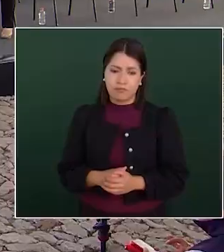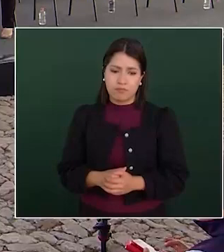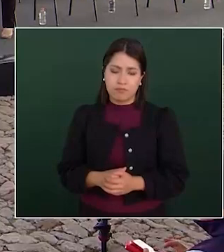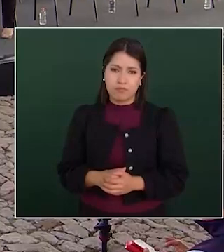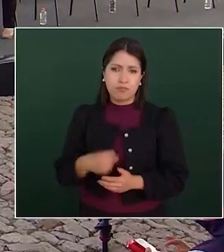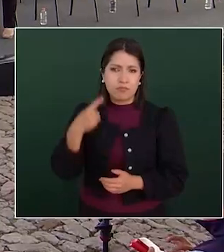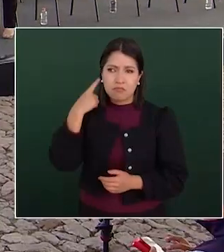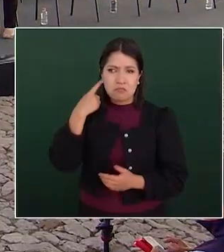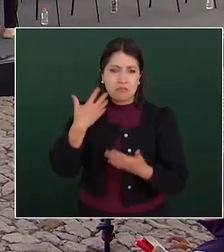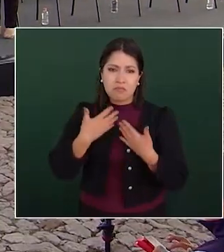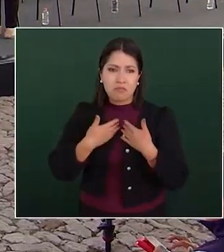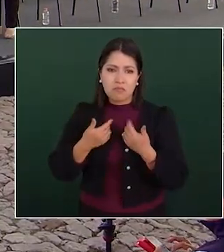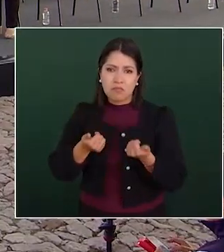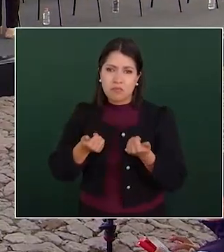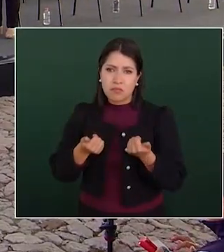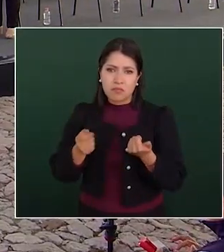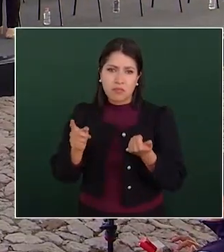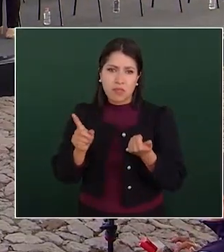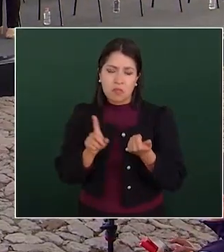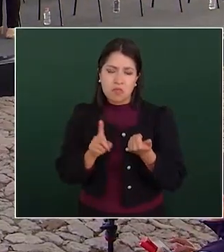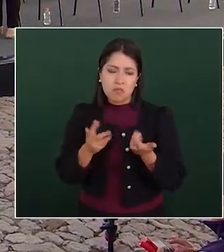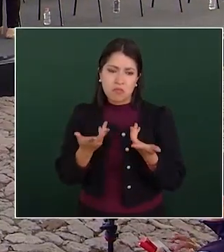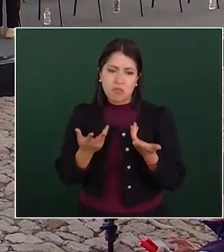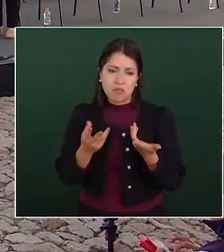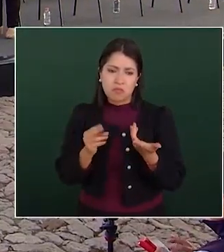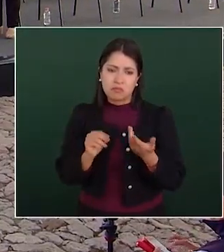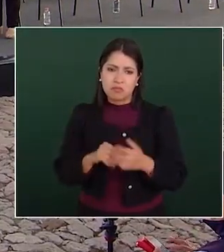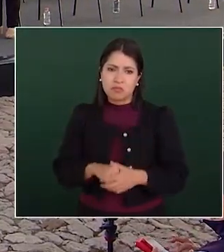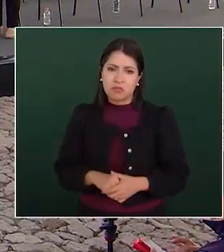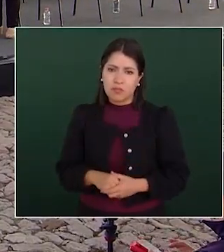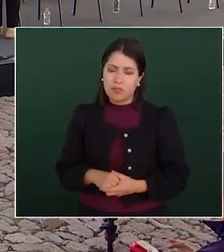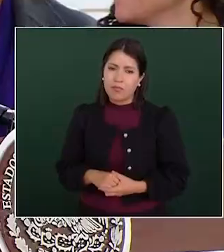No, no, no, no, no, no.